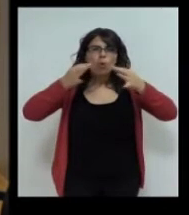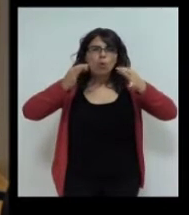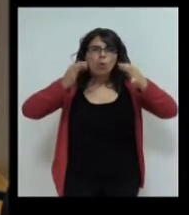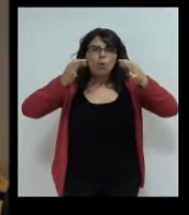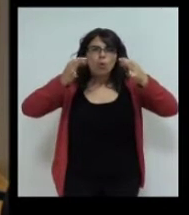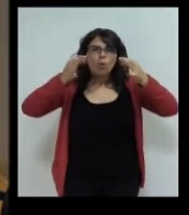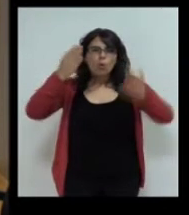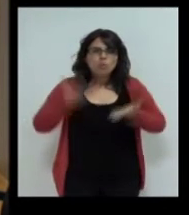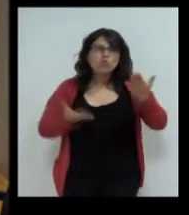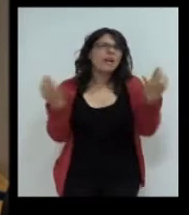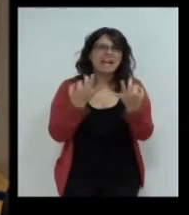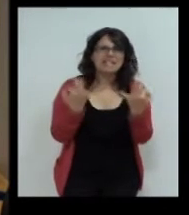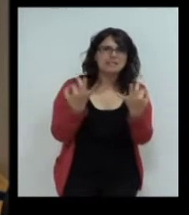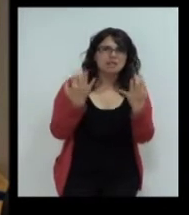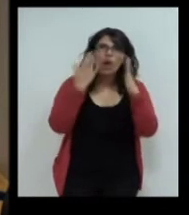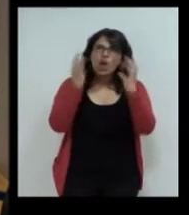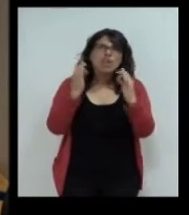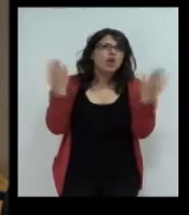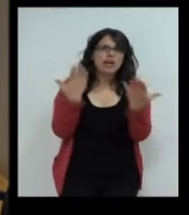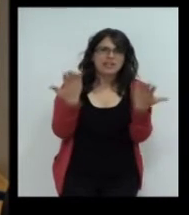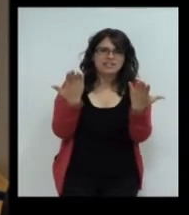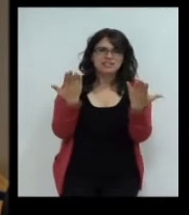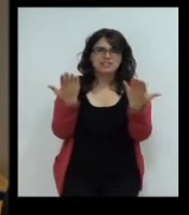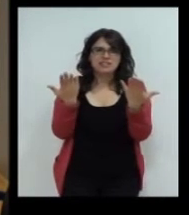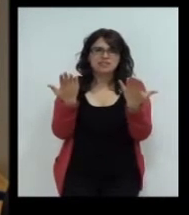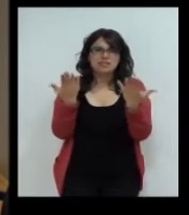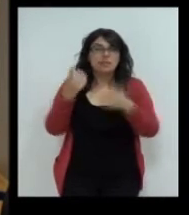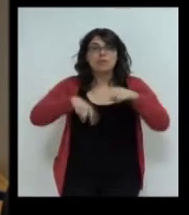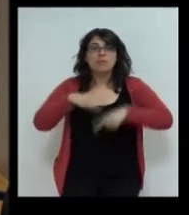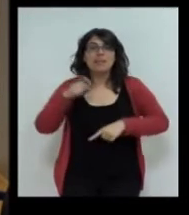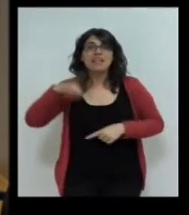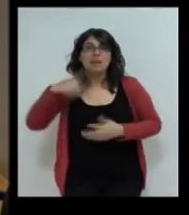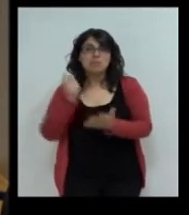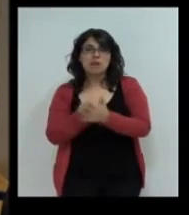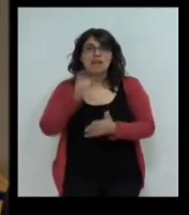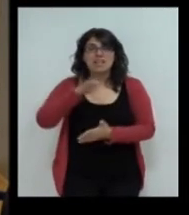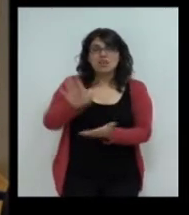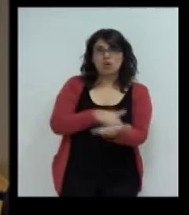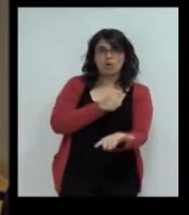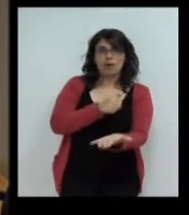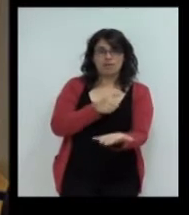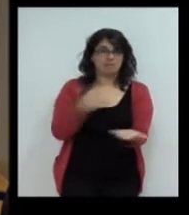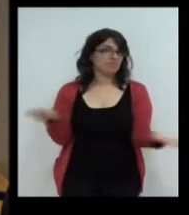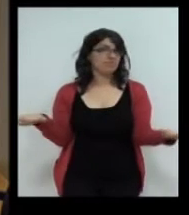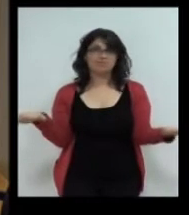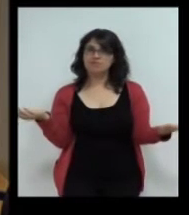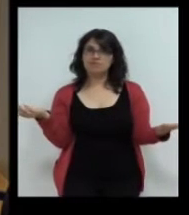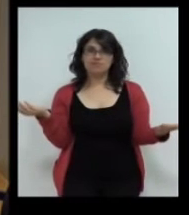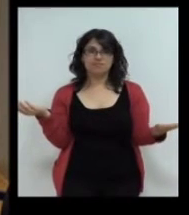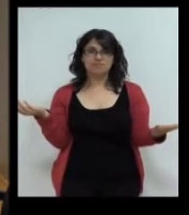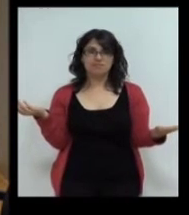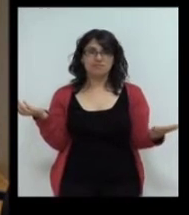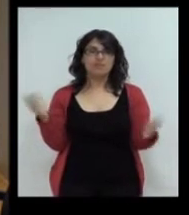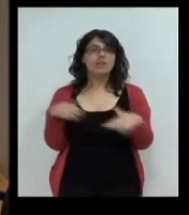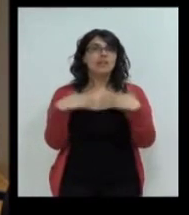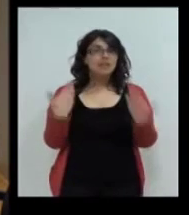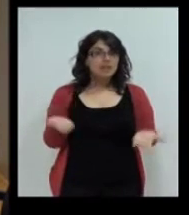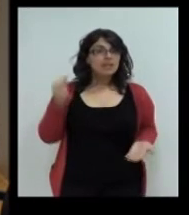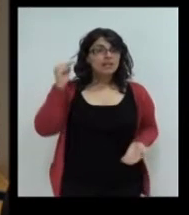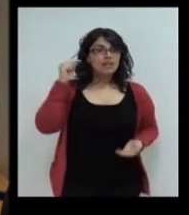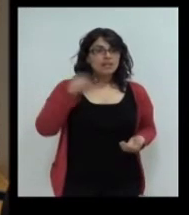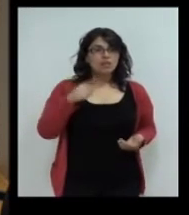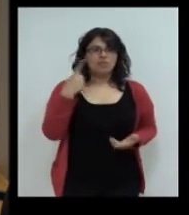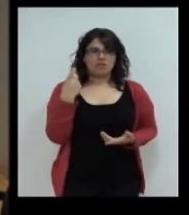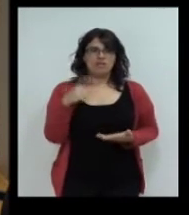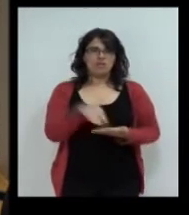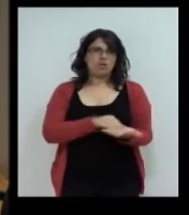Qué razonable. Y qué es razonable, que eso depende de quién paga y quién cobra. La botella medio vacía y medio llena. Entonces, esa es la parte que queda por